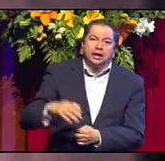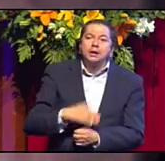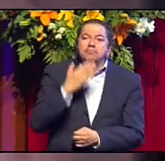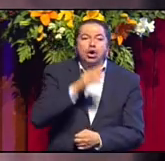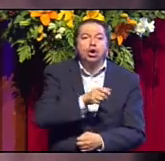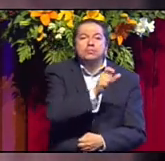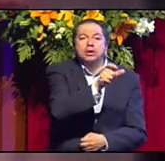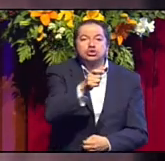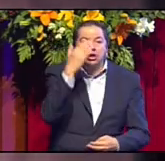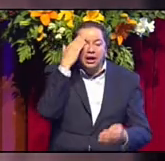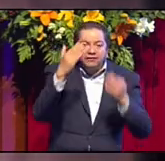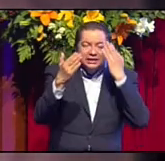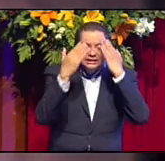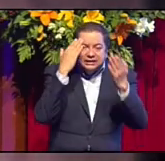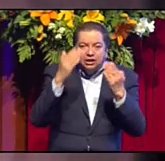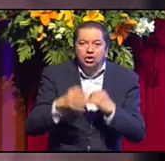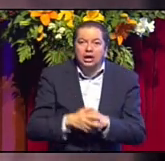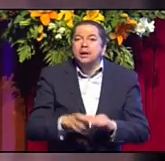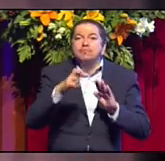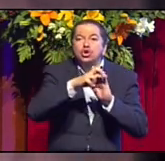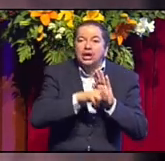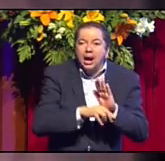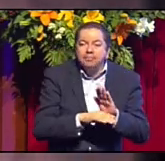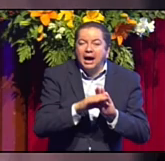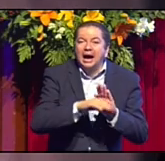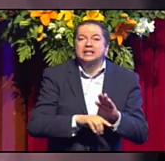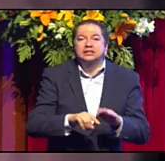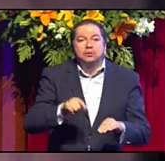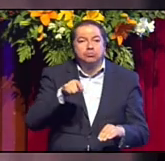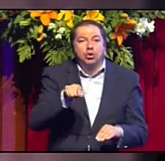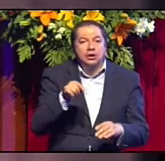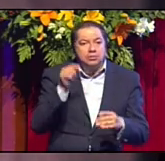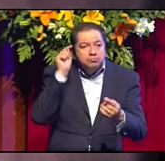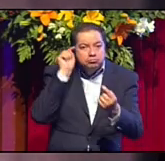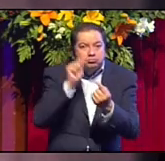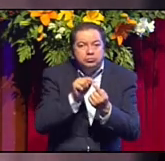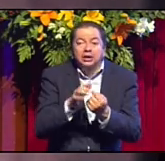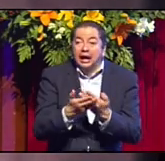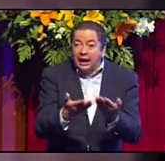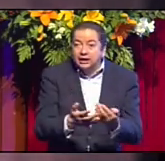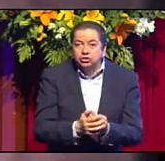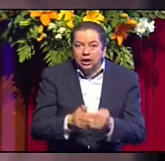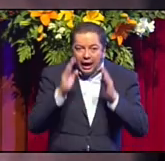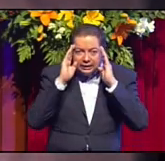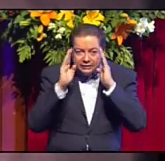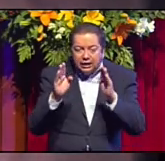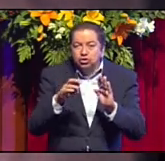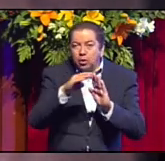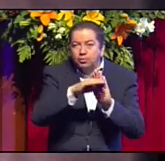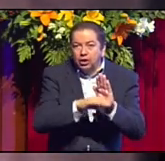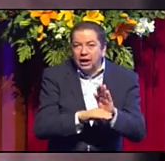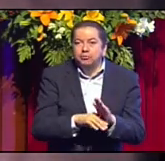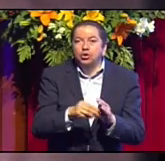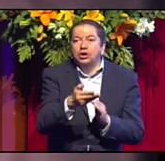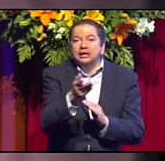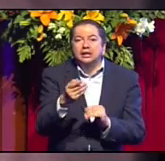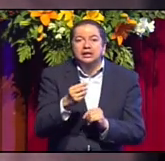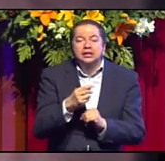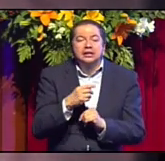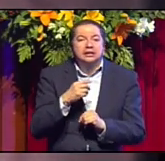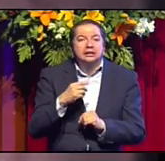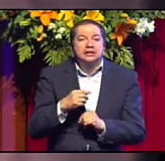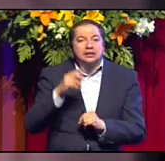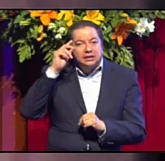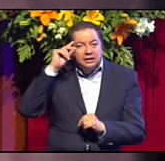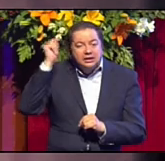los vecinos. Si la gracia de este programa es escuchar a los vecinos. Si no lo escuchamos en este programa, ¿cuándo? Si el programa está diseñado, un programa que creó